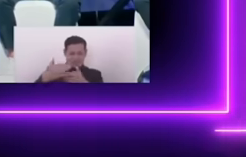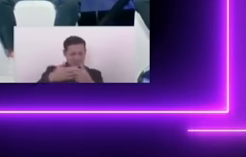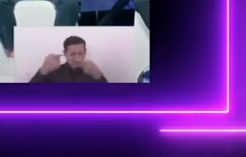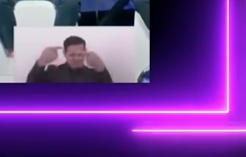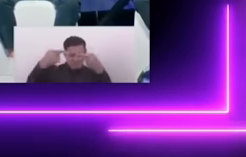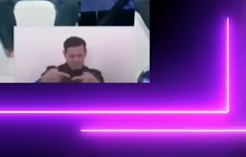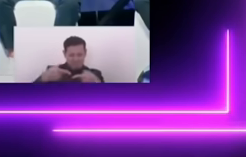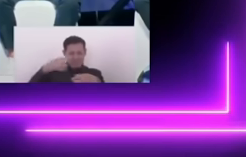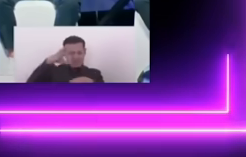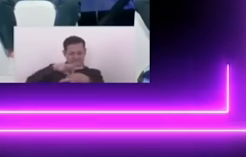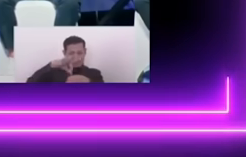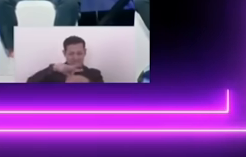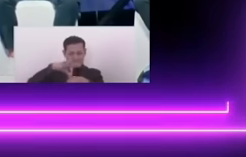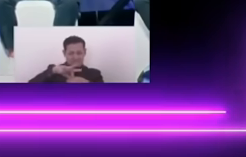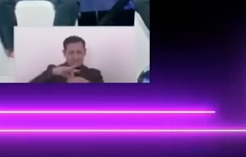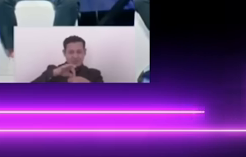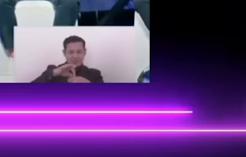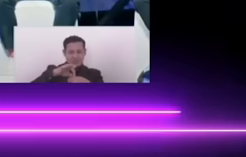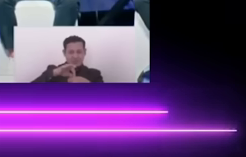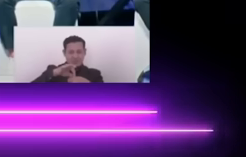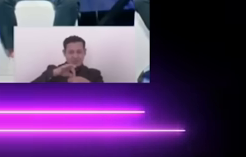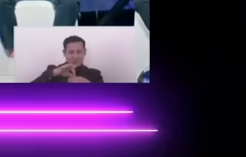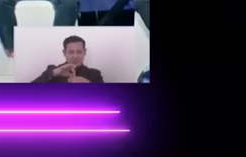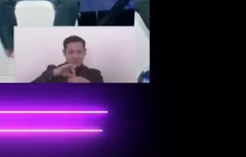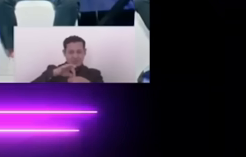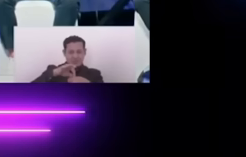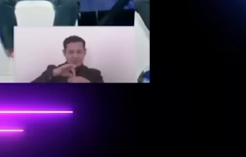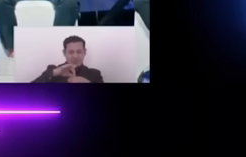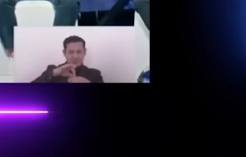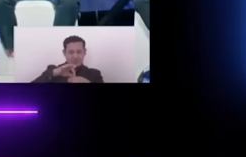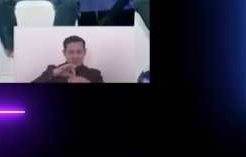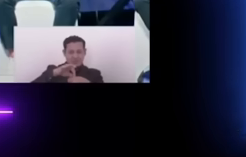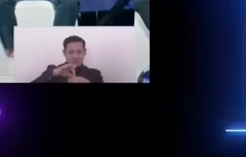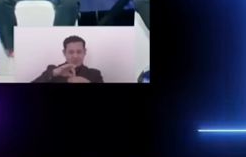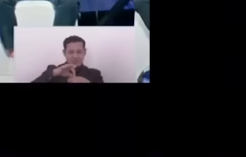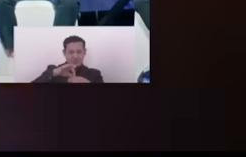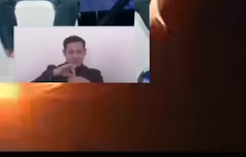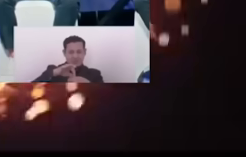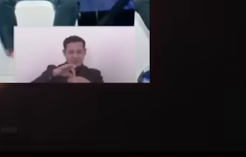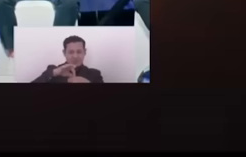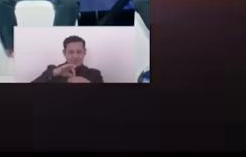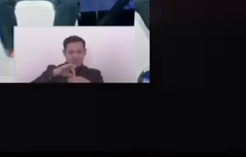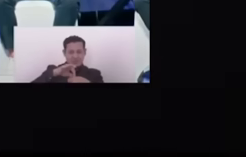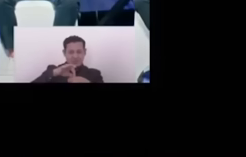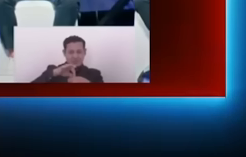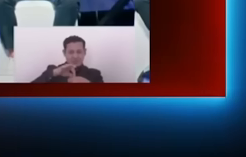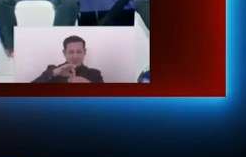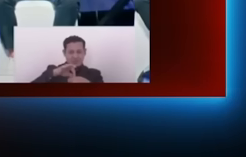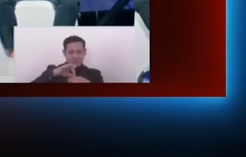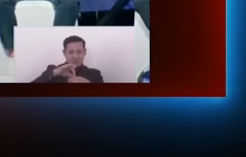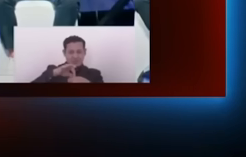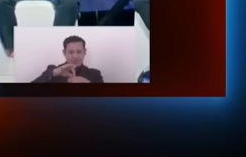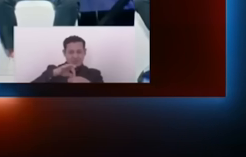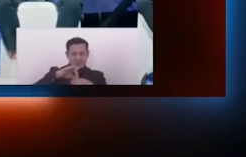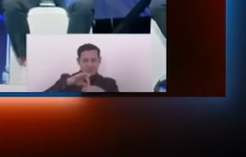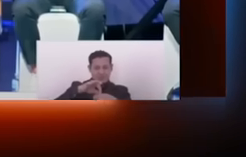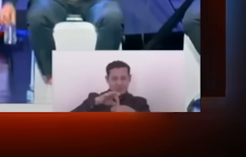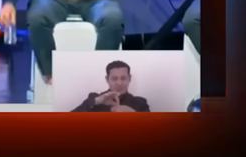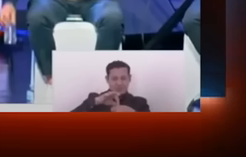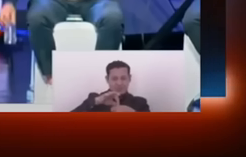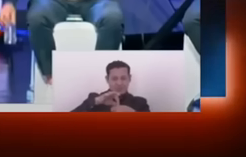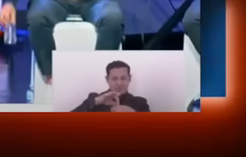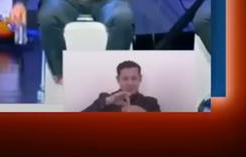no canten en las urnas pero no Claro verdad que usted también se sorprendió Bueno